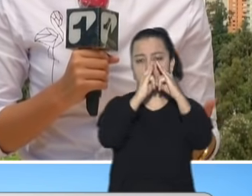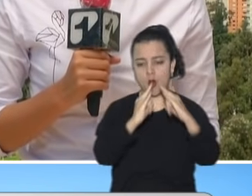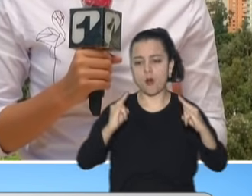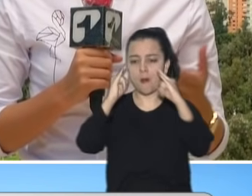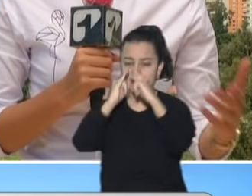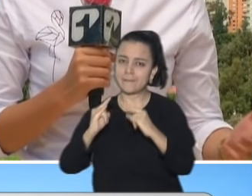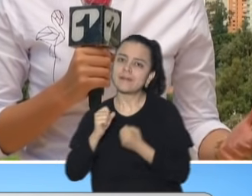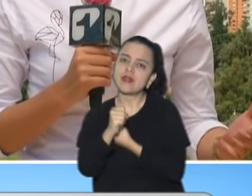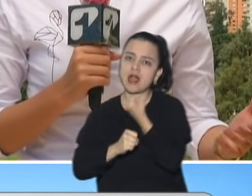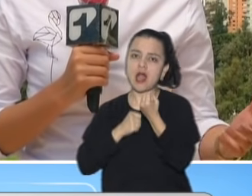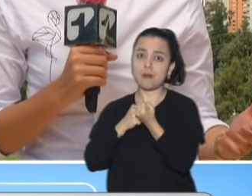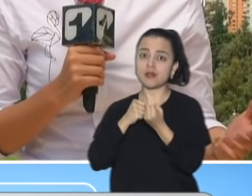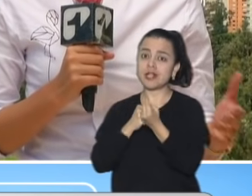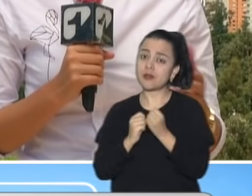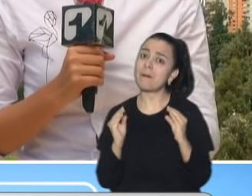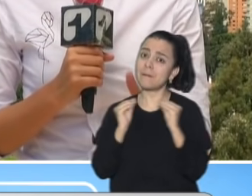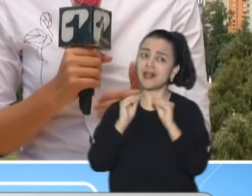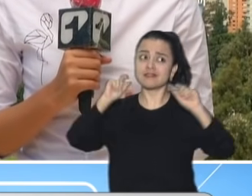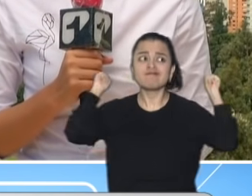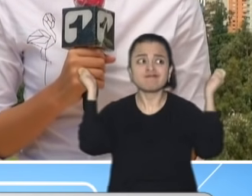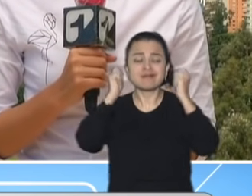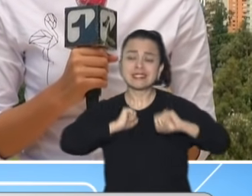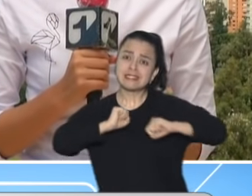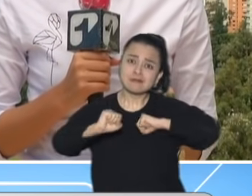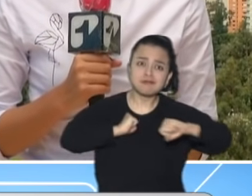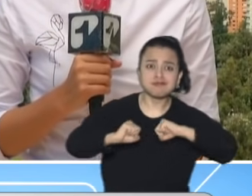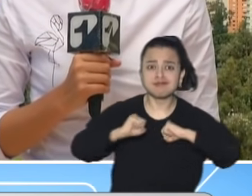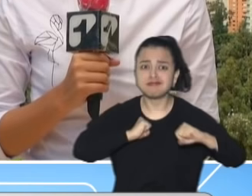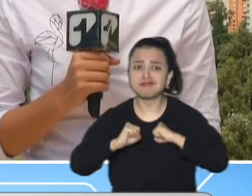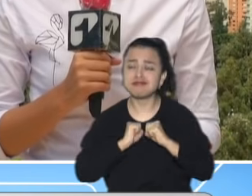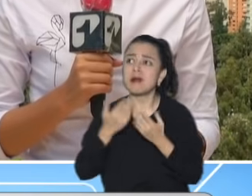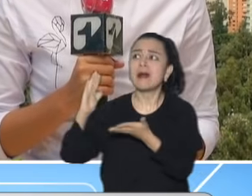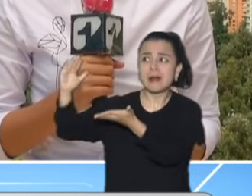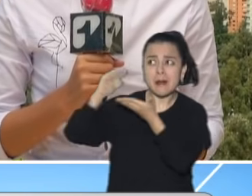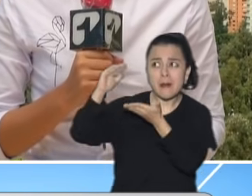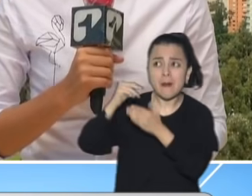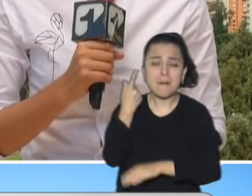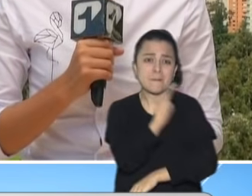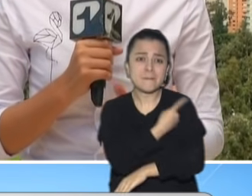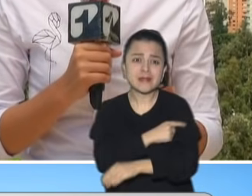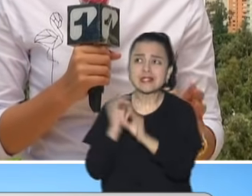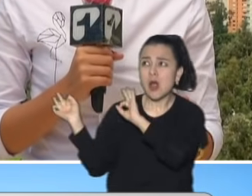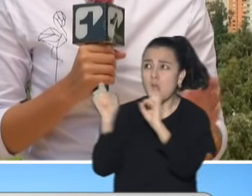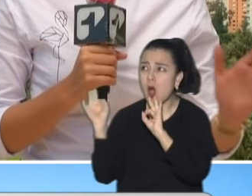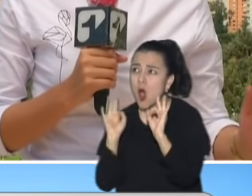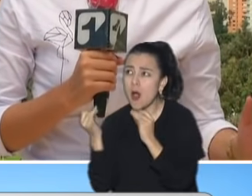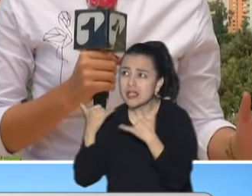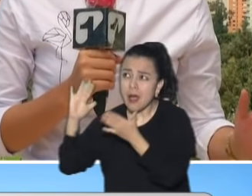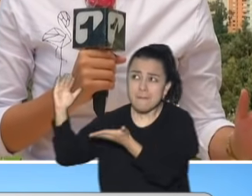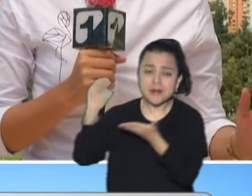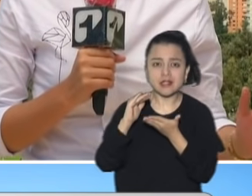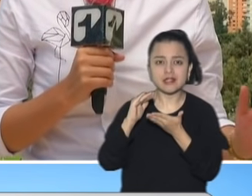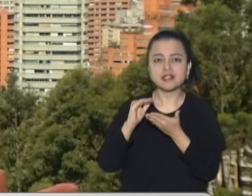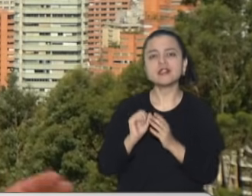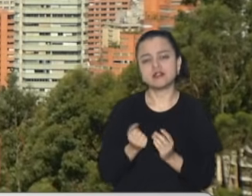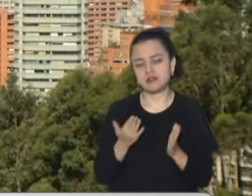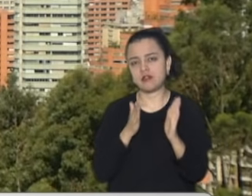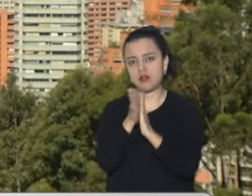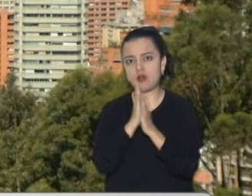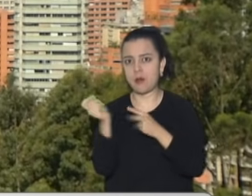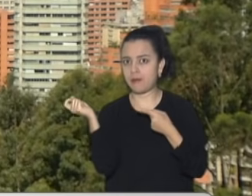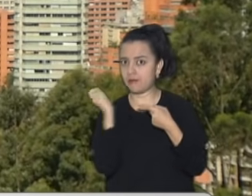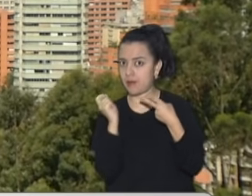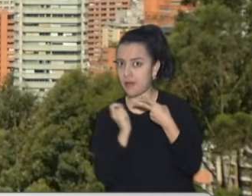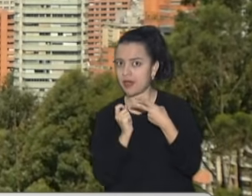toda la jornada que se realiza para recibir las primeras dosis de la vacuna. persona. Estas son las dos primeras informaciones que tenemos,